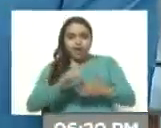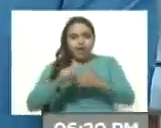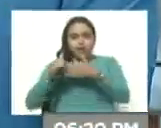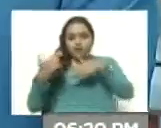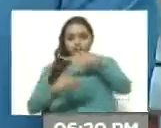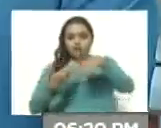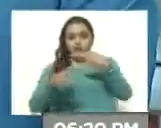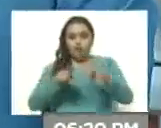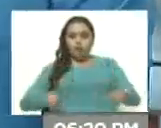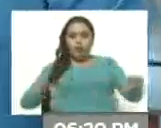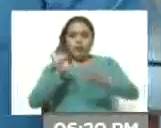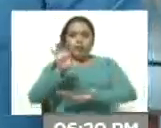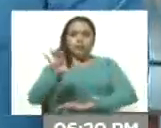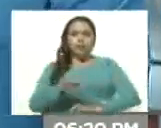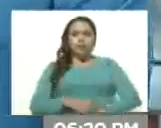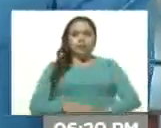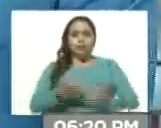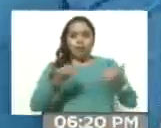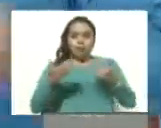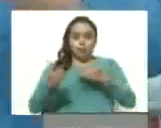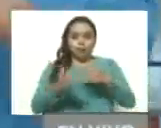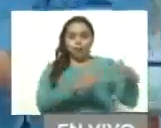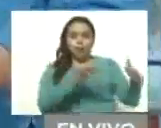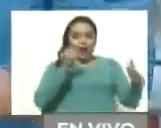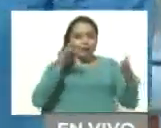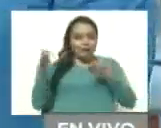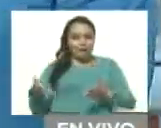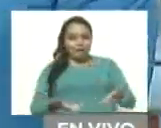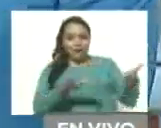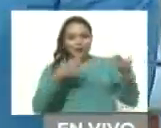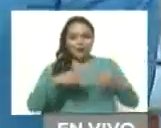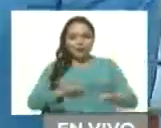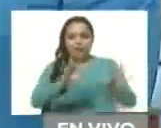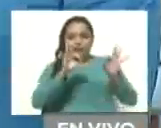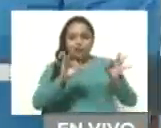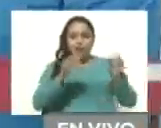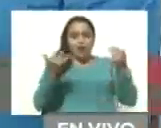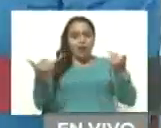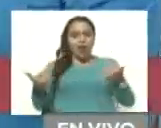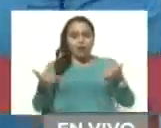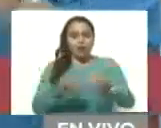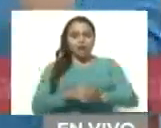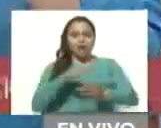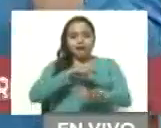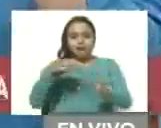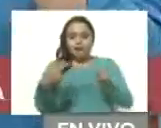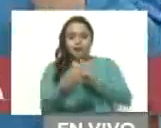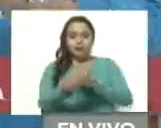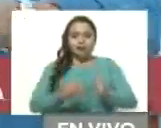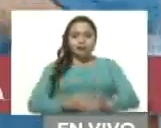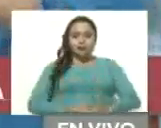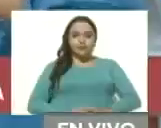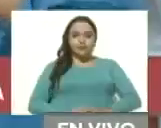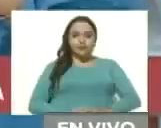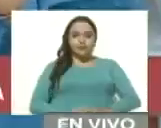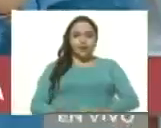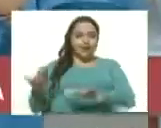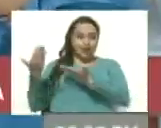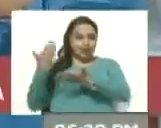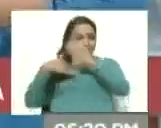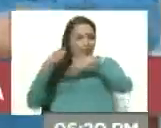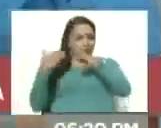nuestro país a continuación vamos a tener una invitada muy especial en esta parte de nuestro programa 360 ella hace